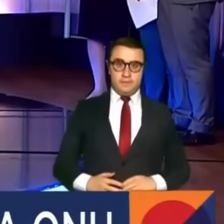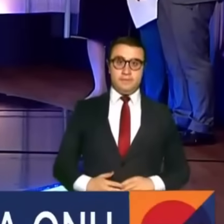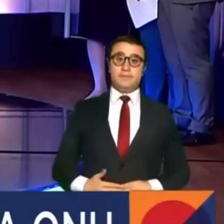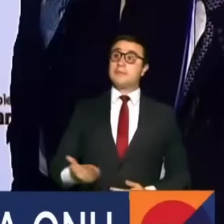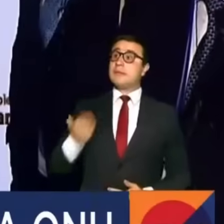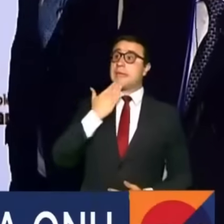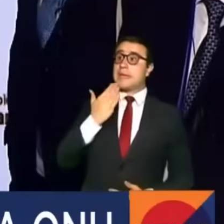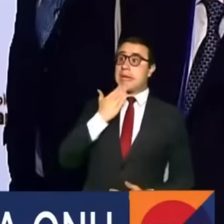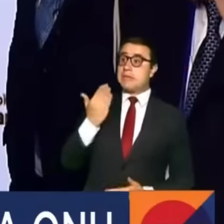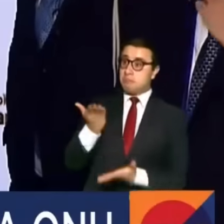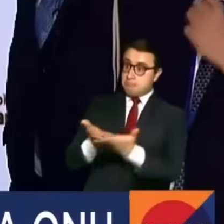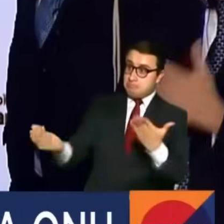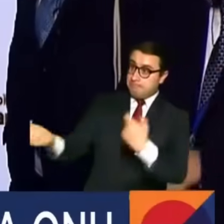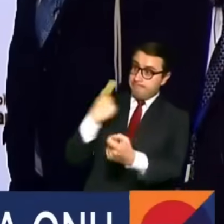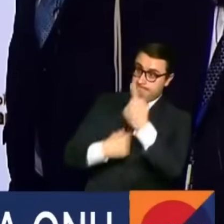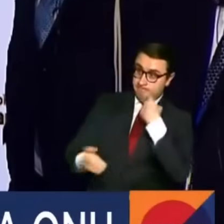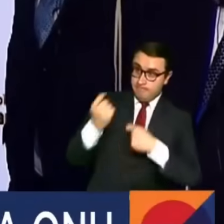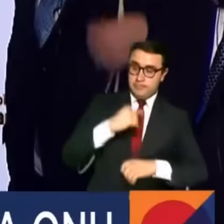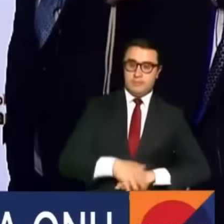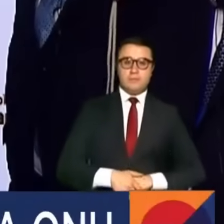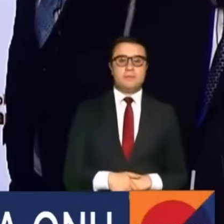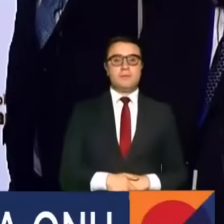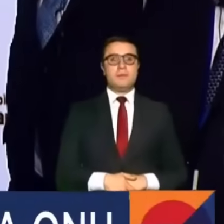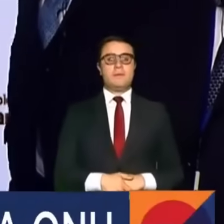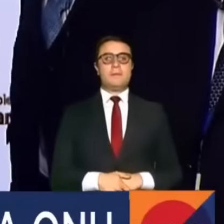Muchas gracias por sus preguntas.